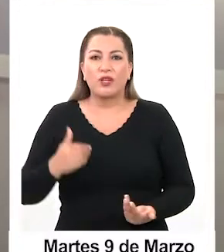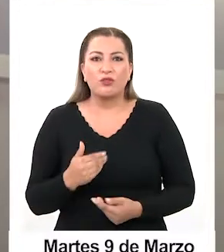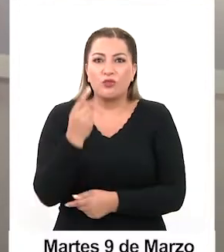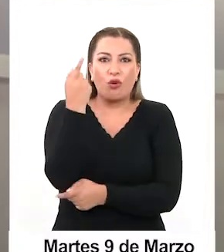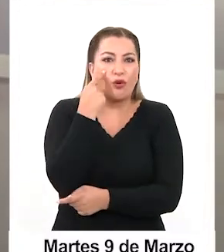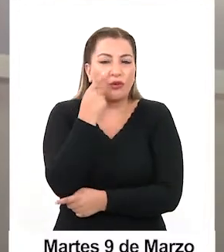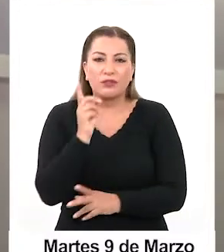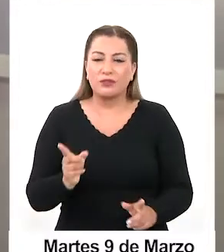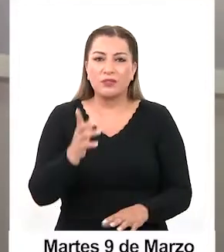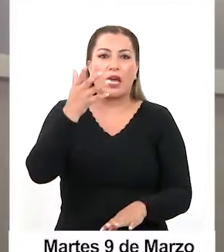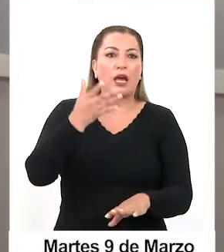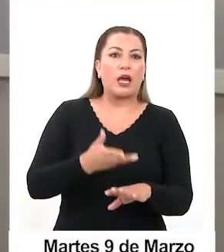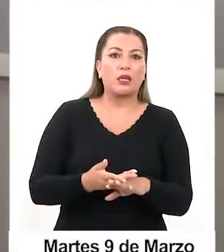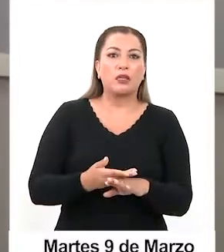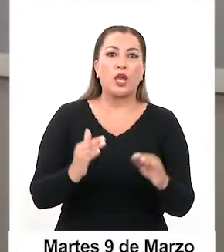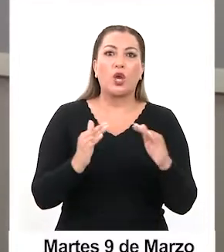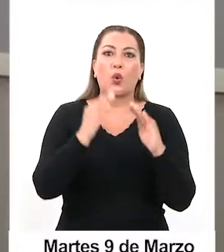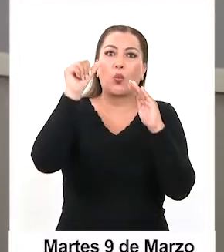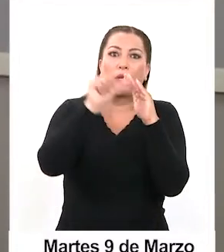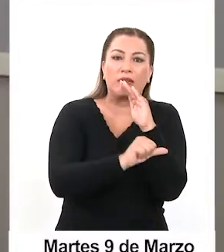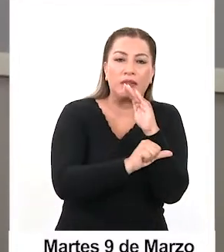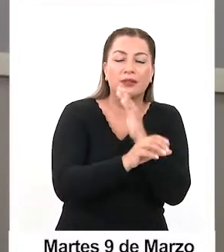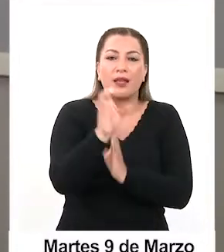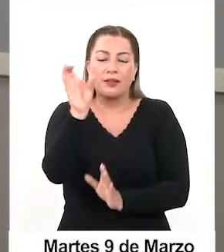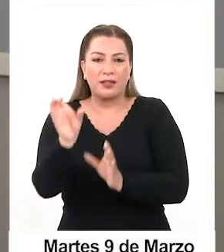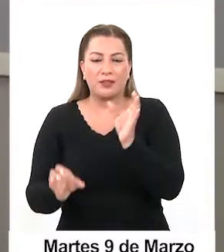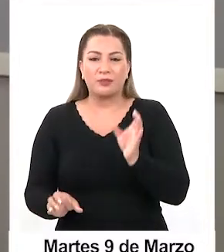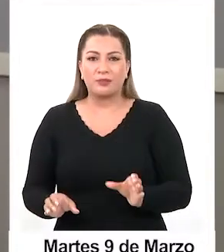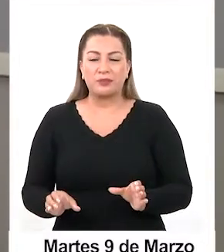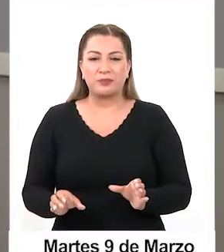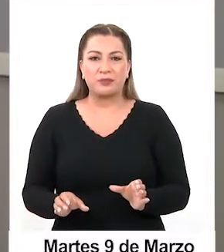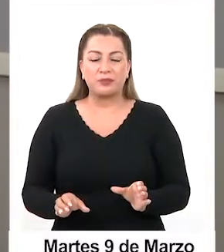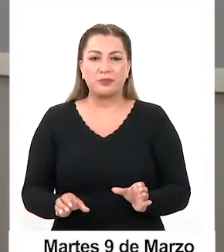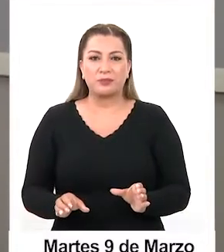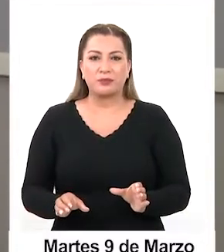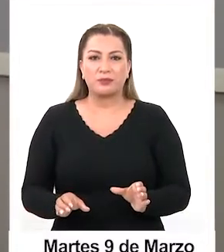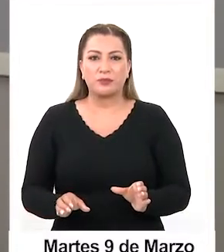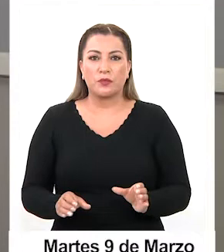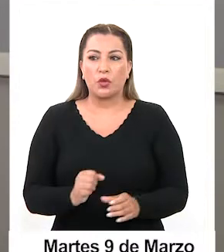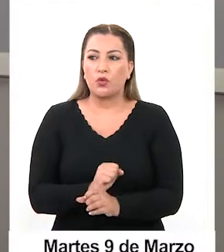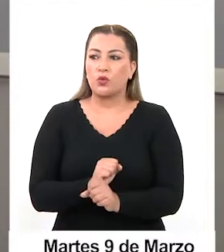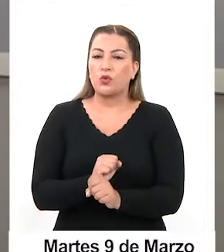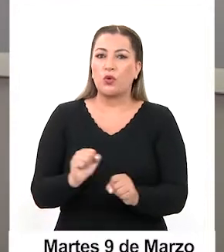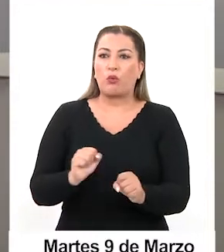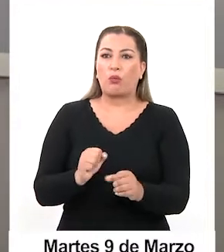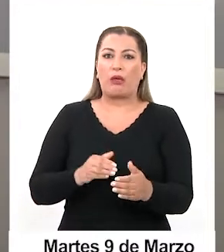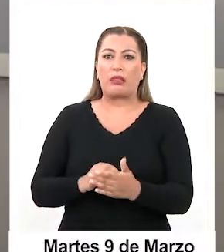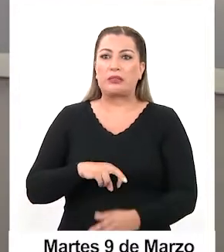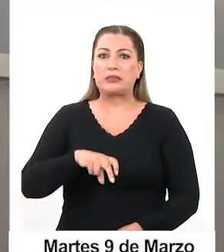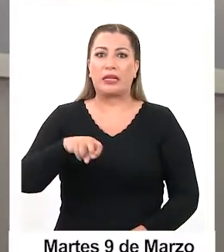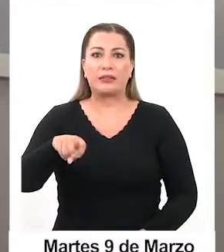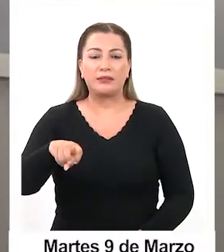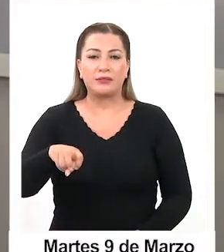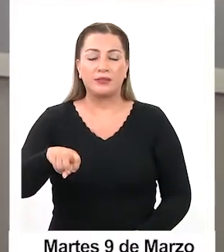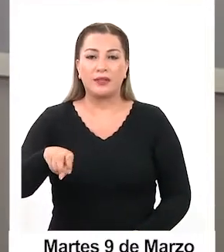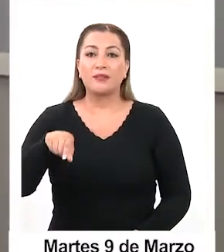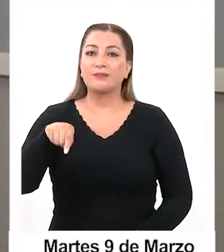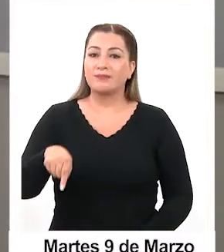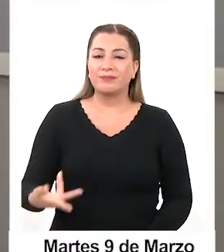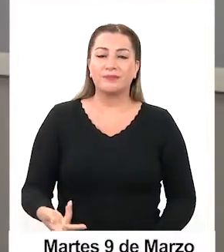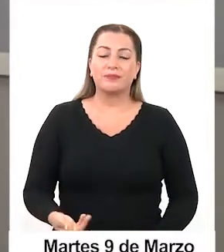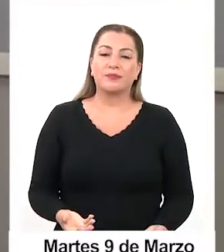que existían cuarentenas, donde la población fue limitado su capacidad de desplazamiento, y en ese